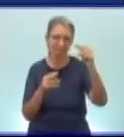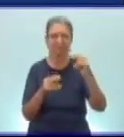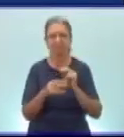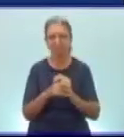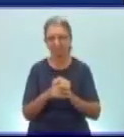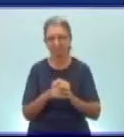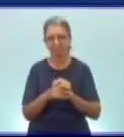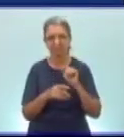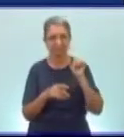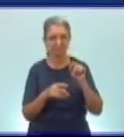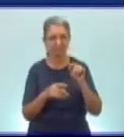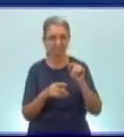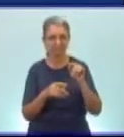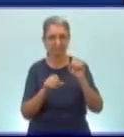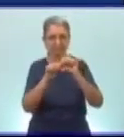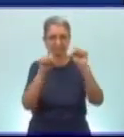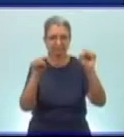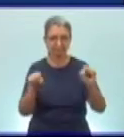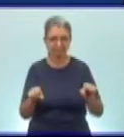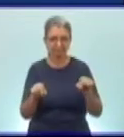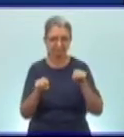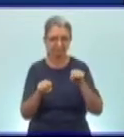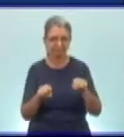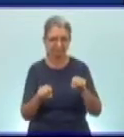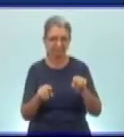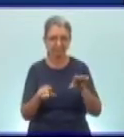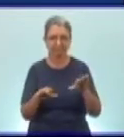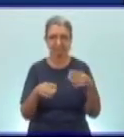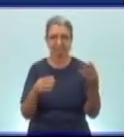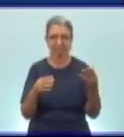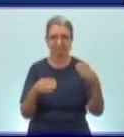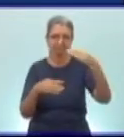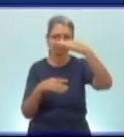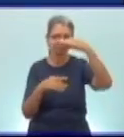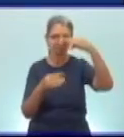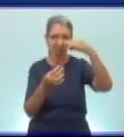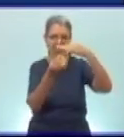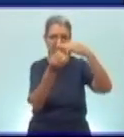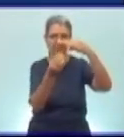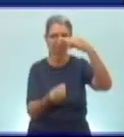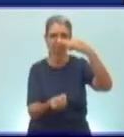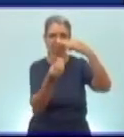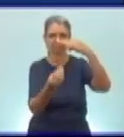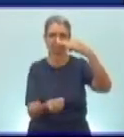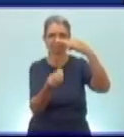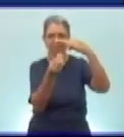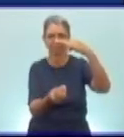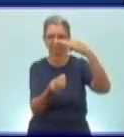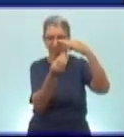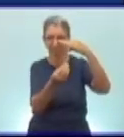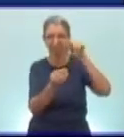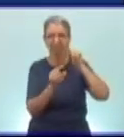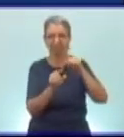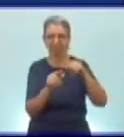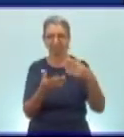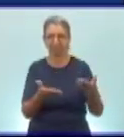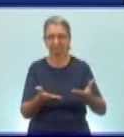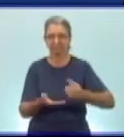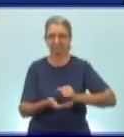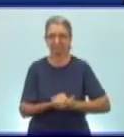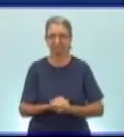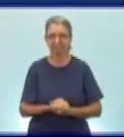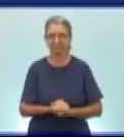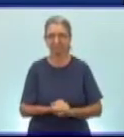sistema cuerpo-resorte, que ya ustedes saben que está compuesto por estos dos sistemas. Dígase un